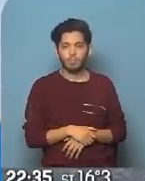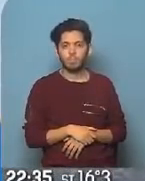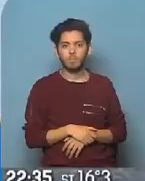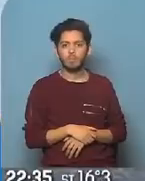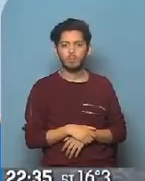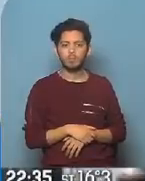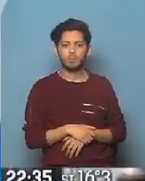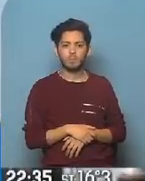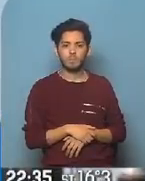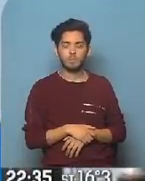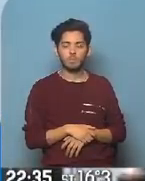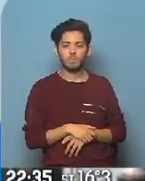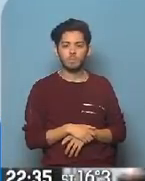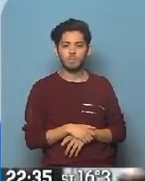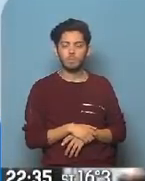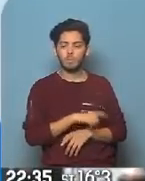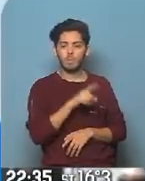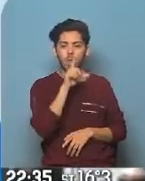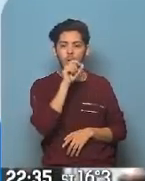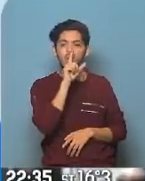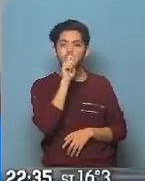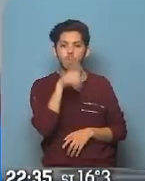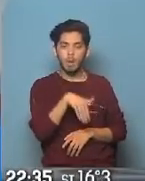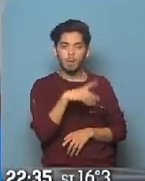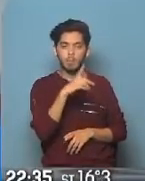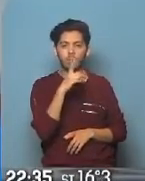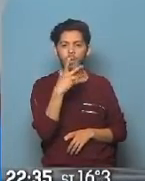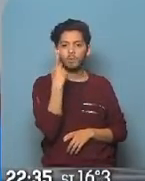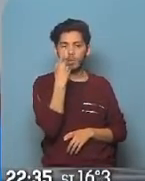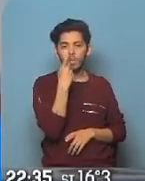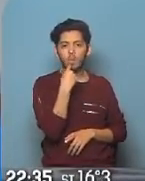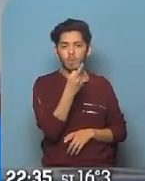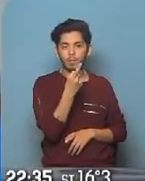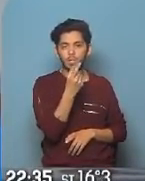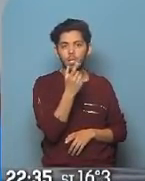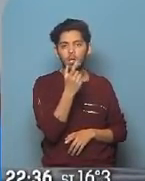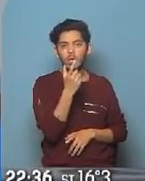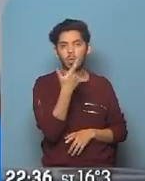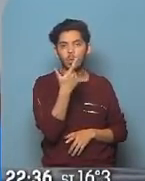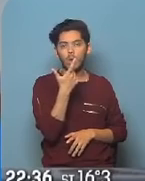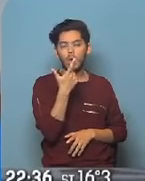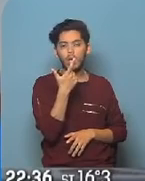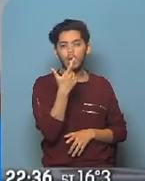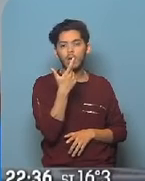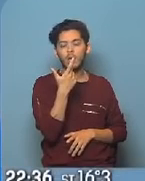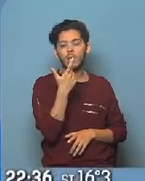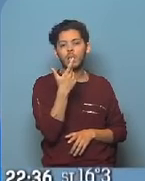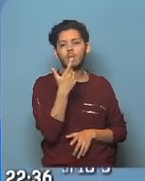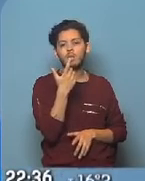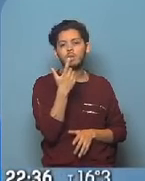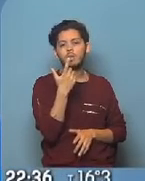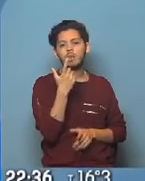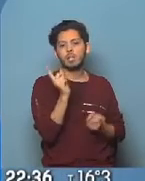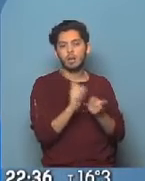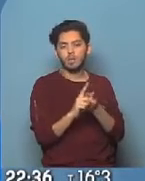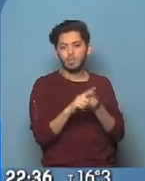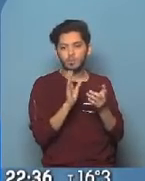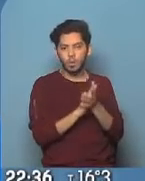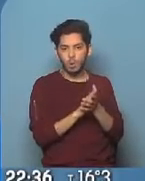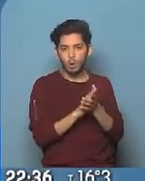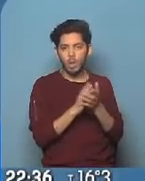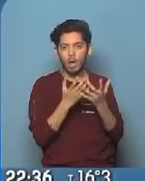ejercicio de la OTAN, que según las autoridades no está relacionado con esta retirada y con este